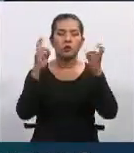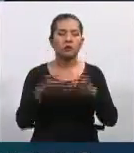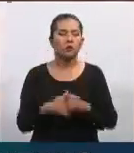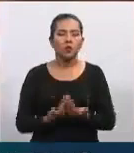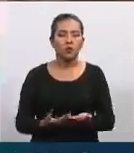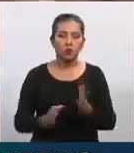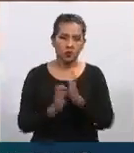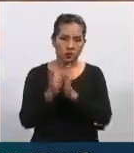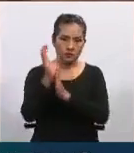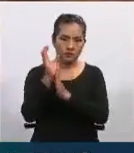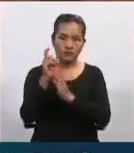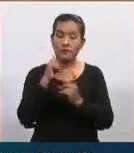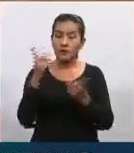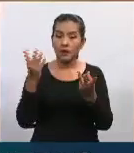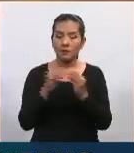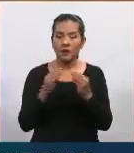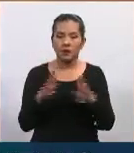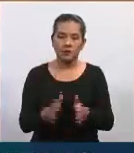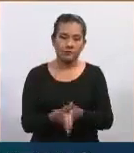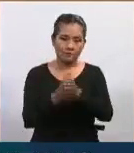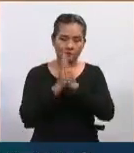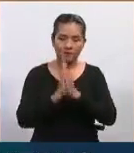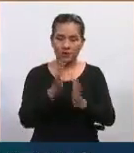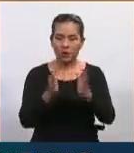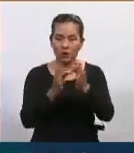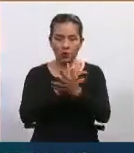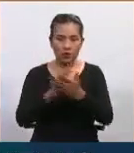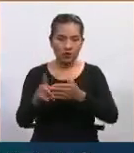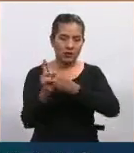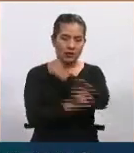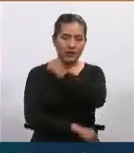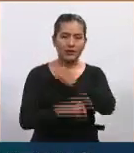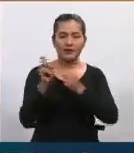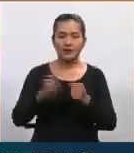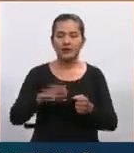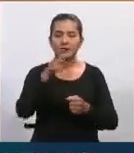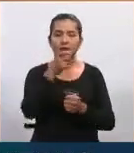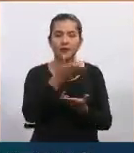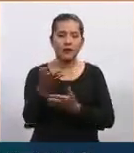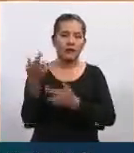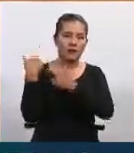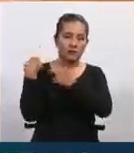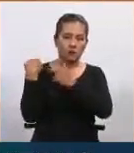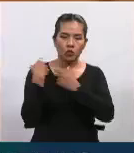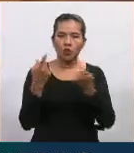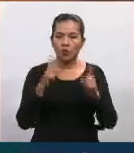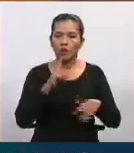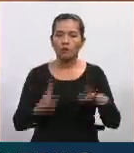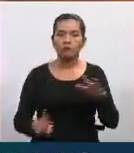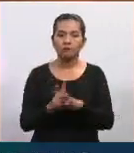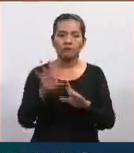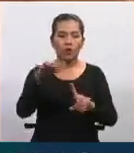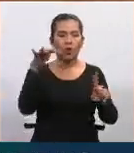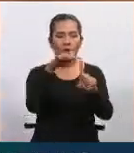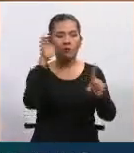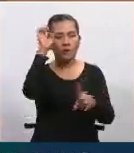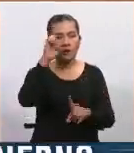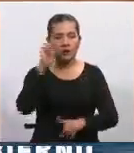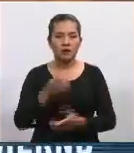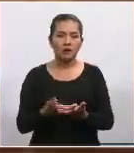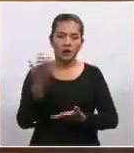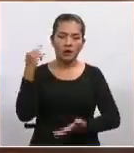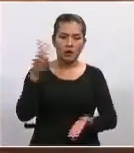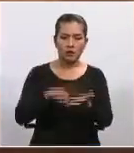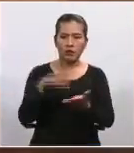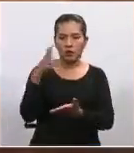censo. Pidieron a la justicia también sancionar a los responsables de los actos suscitados durante el golpe de Estado en el periodo 2019